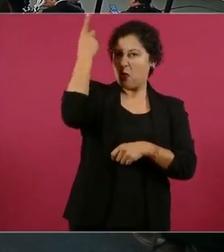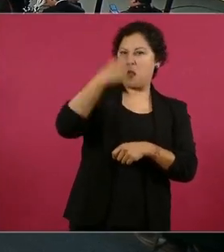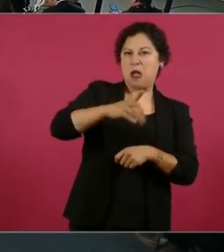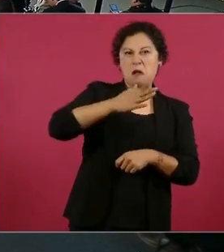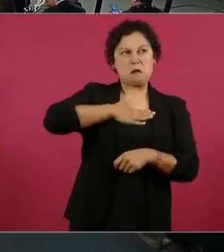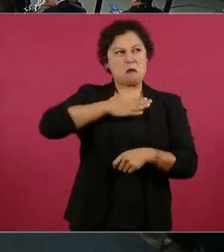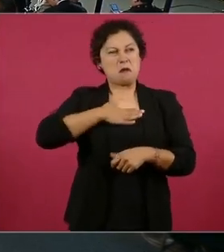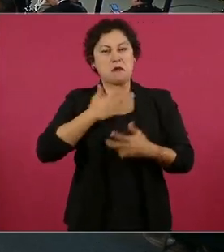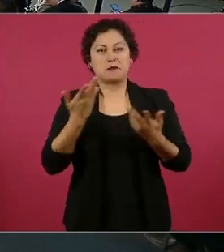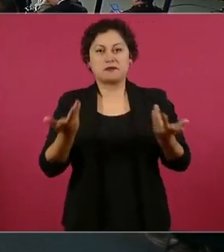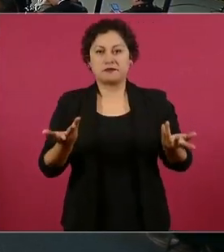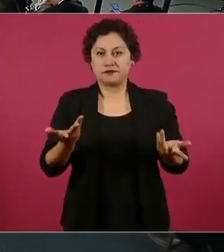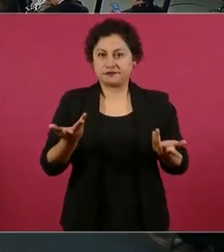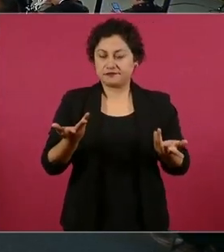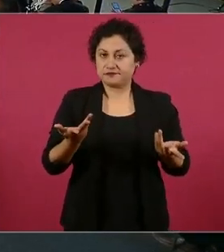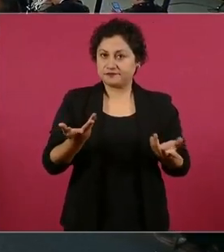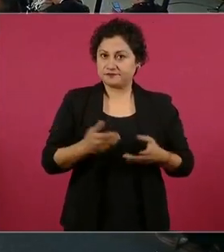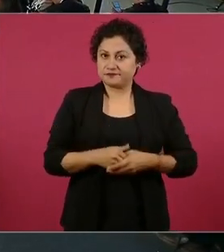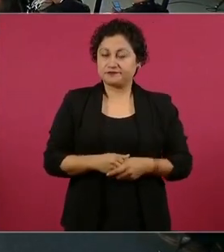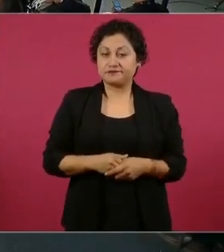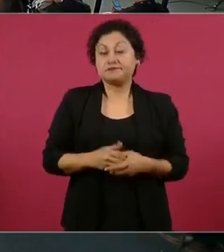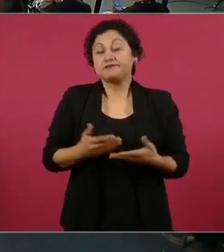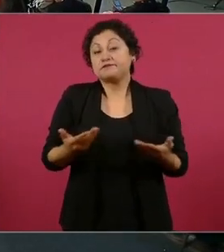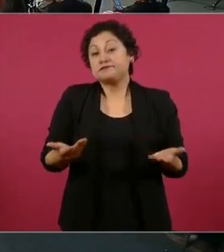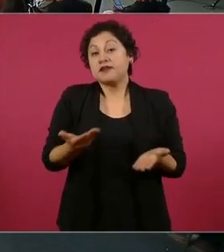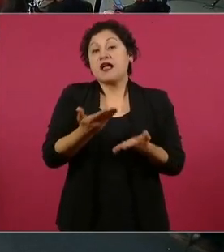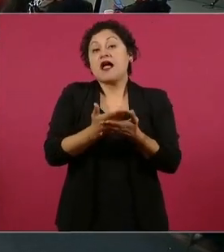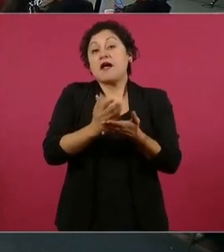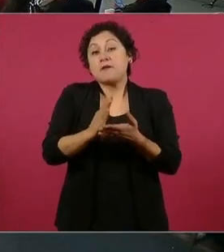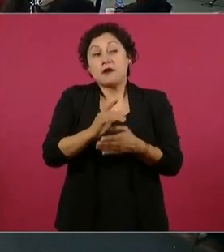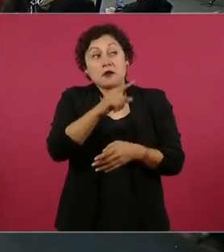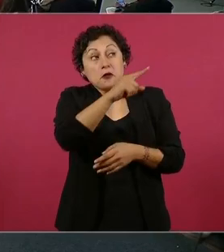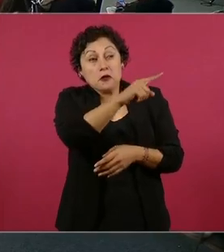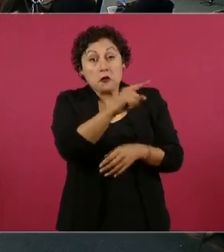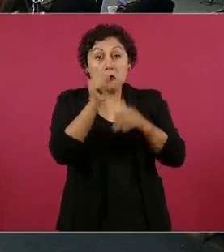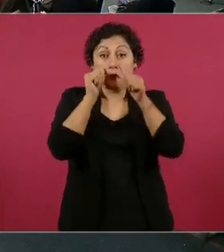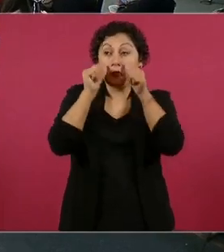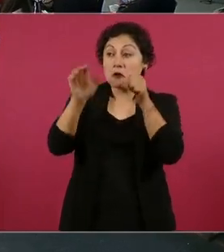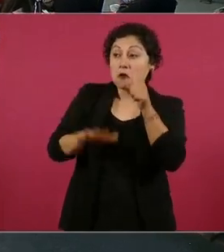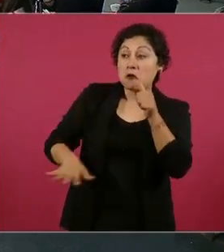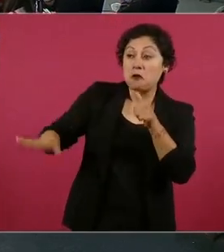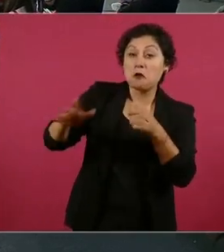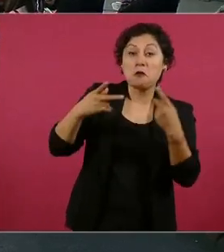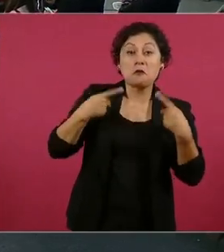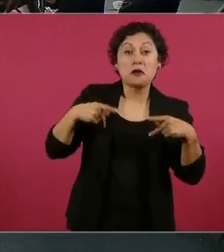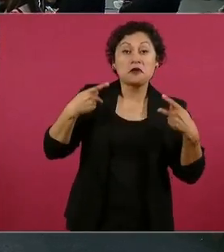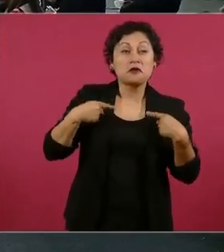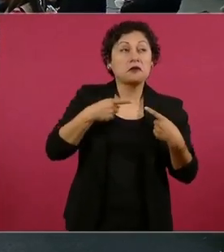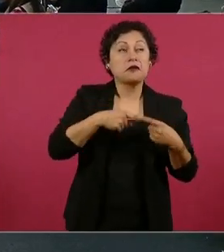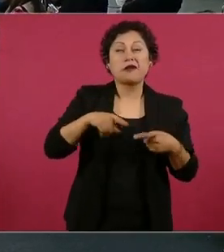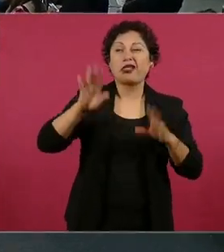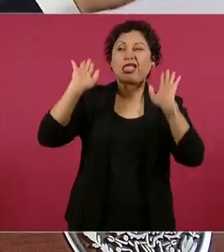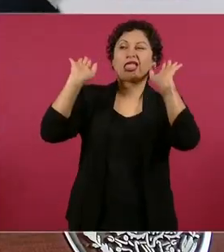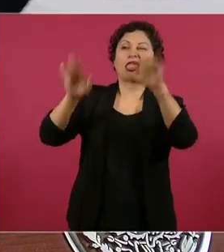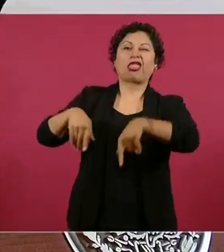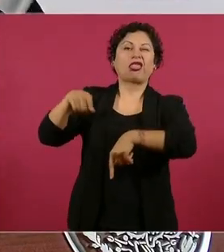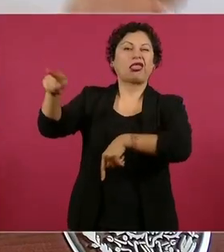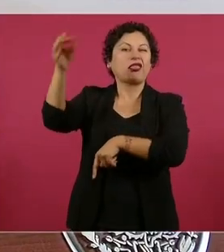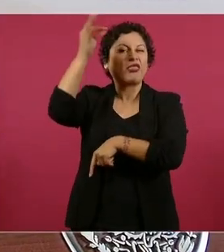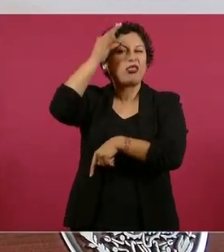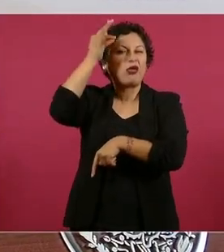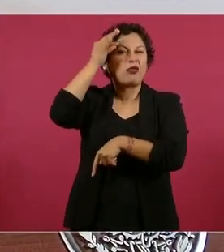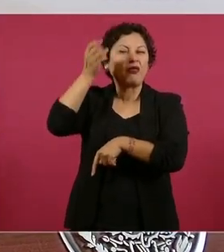Además, como el pueblo no existe y además el pueblo es tonto, vamos a